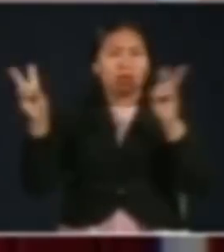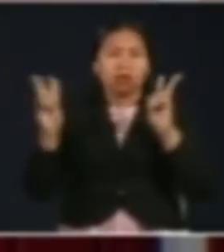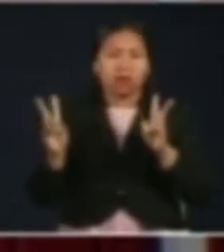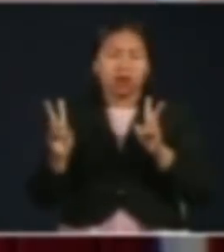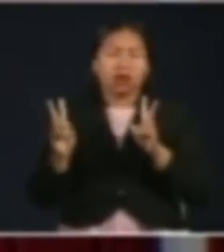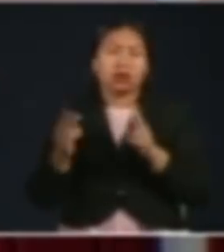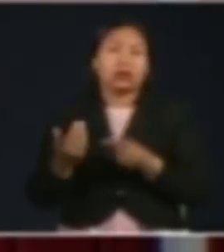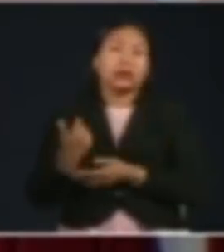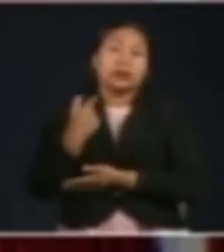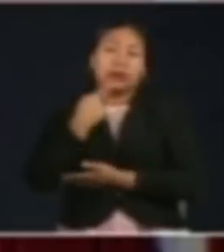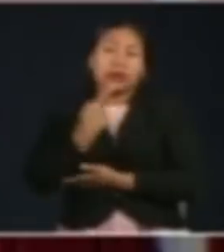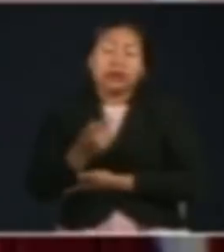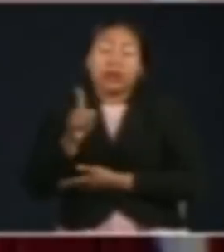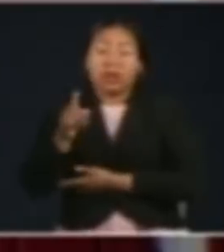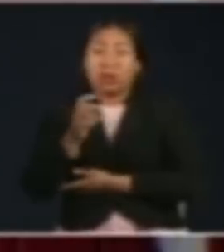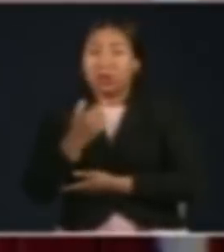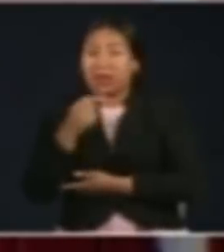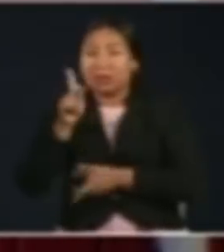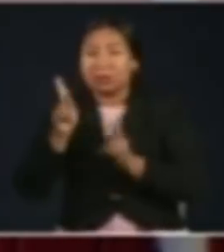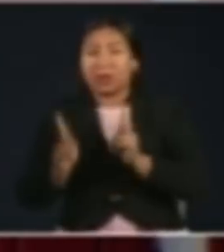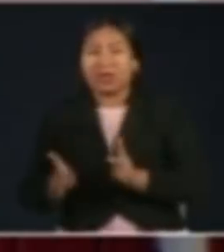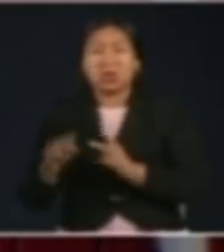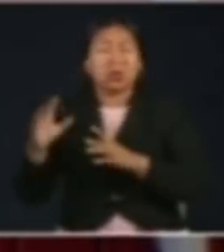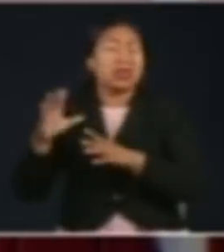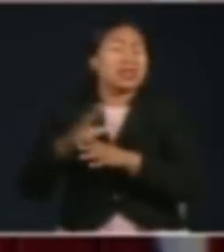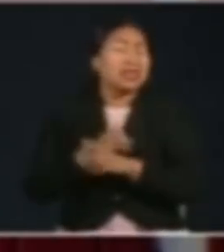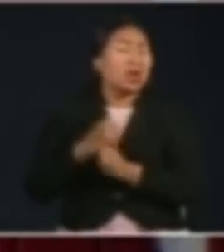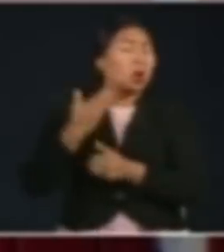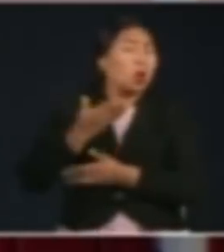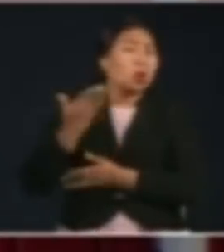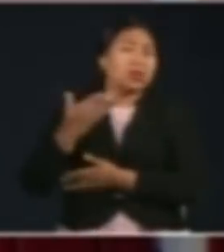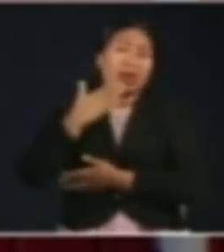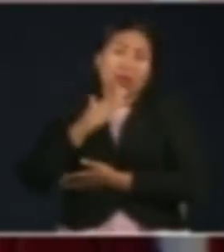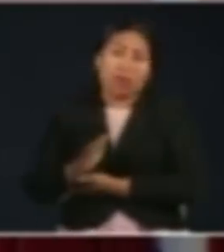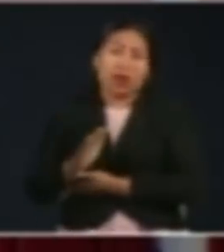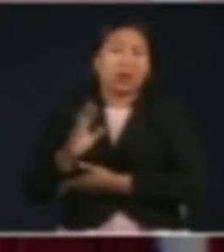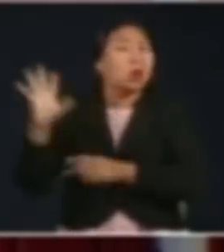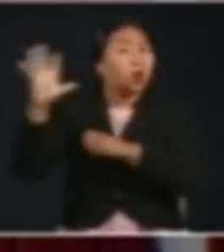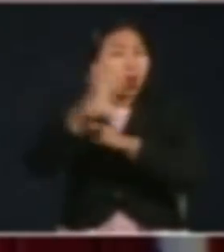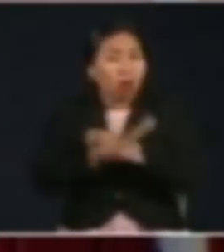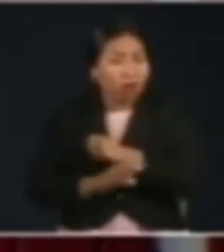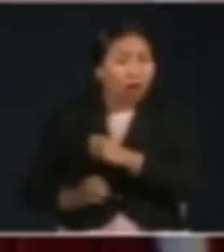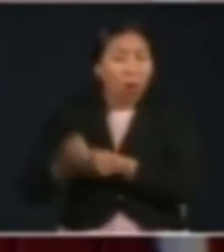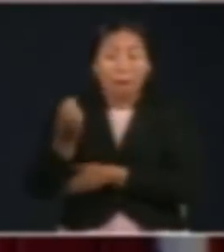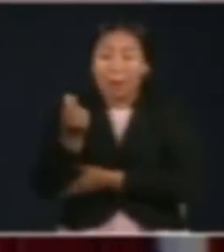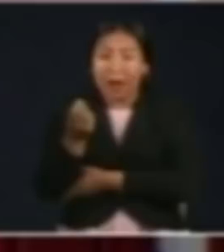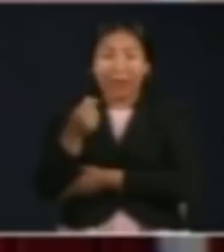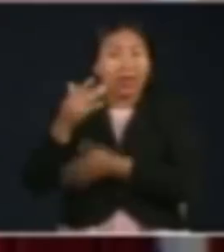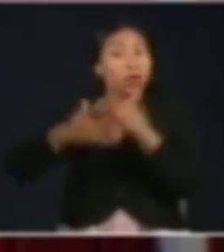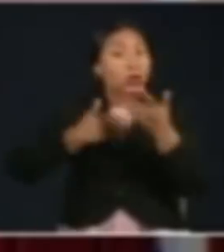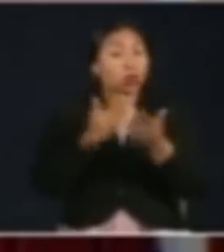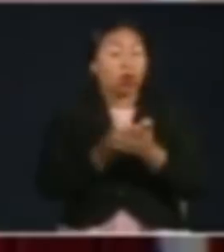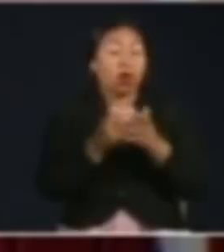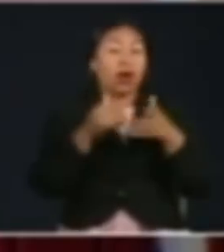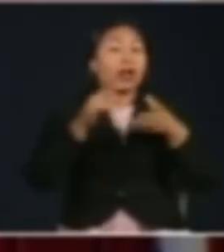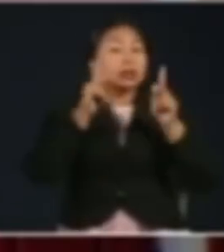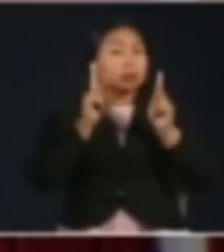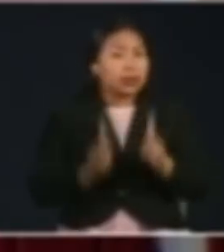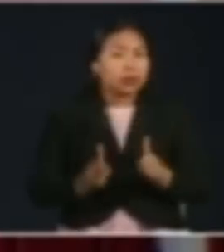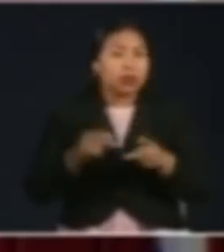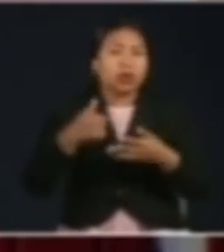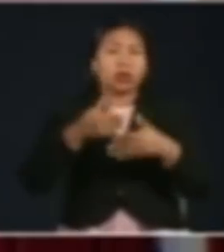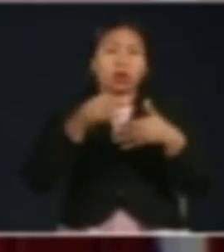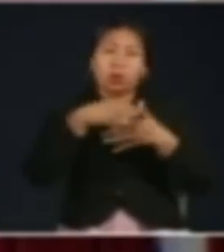Esos señores hicieron desmanes en el país. Se robaron la plata. De todo el mundo se robaron